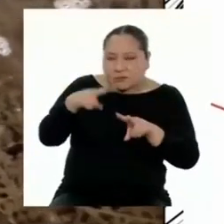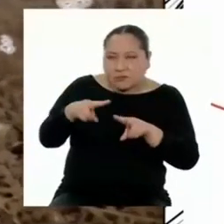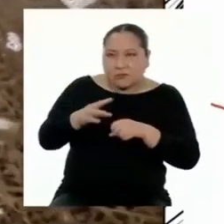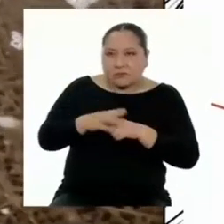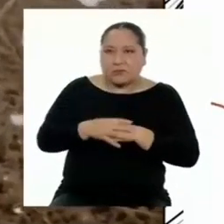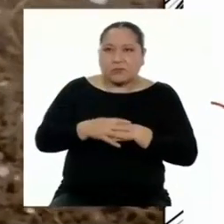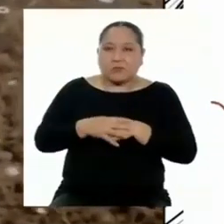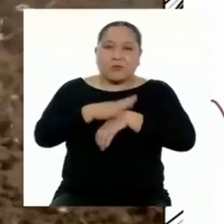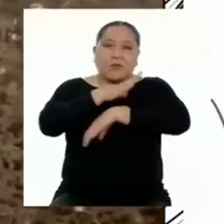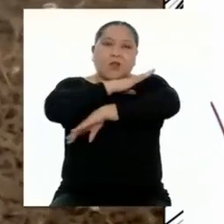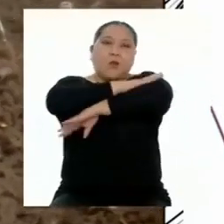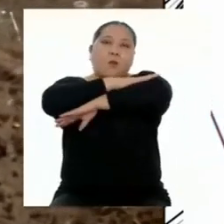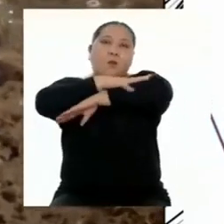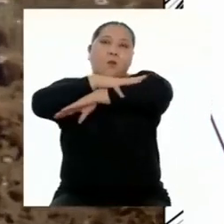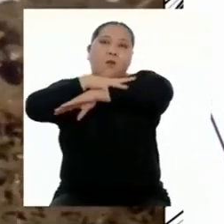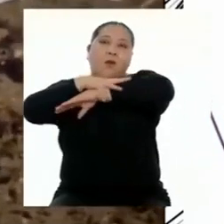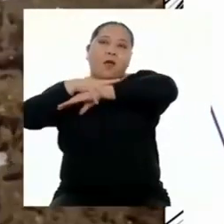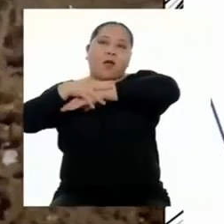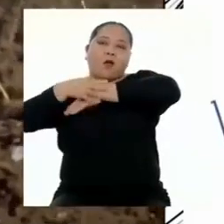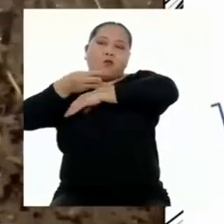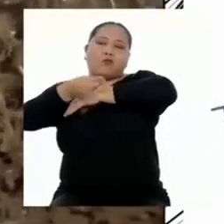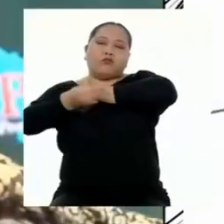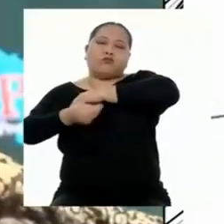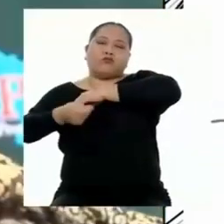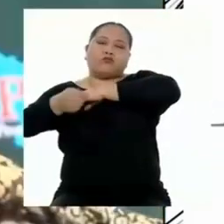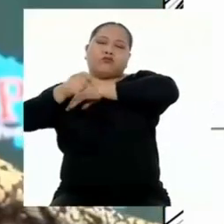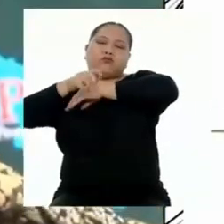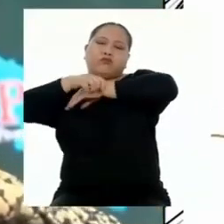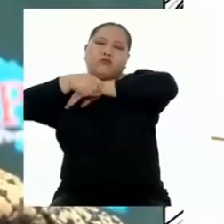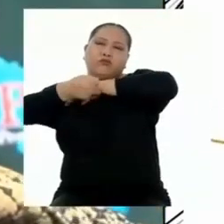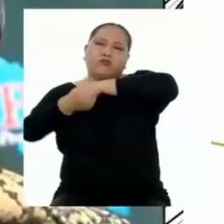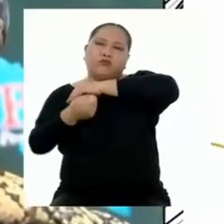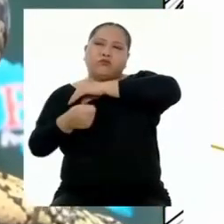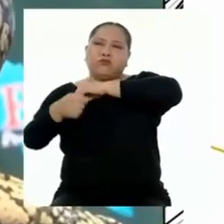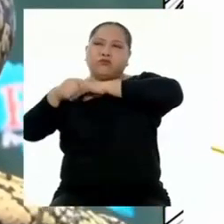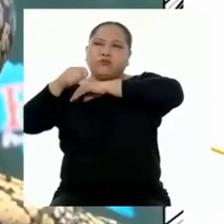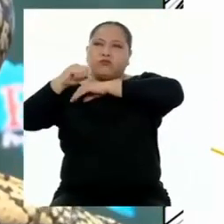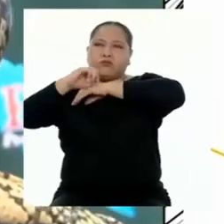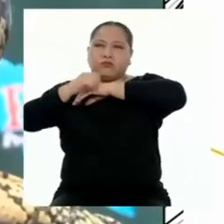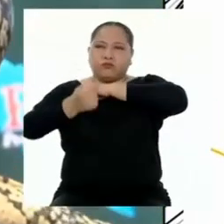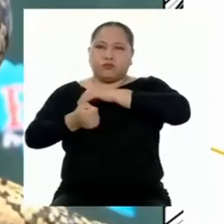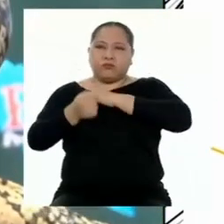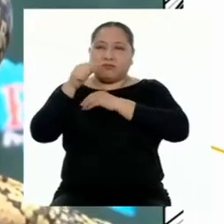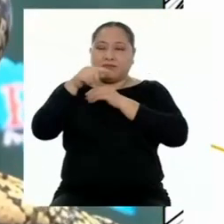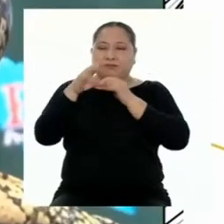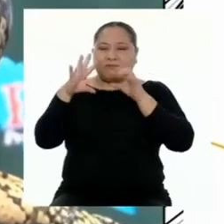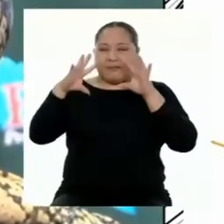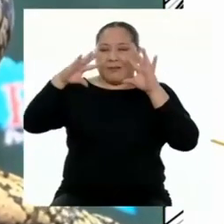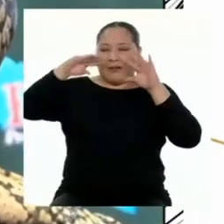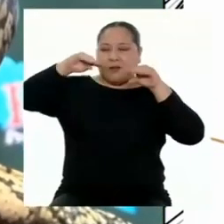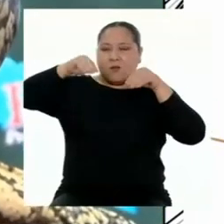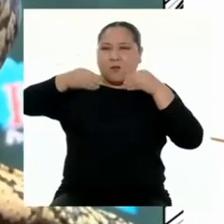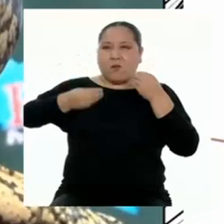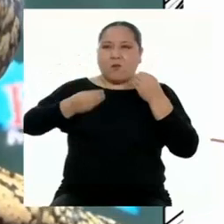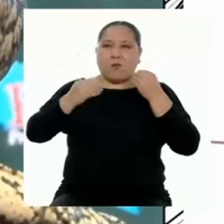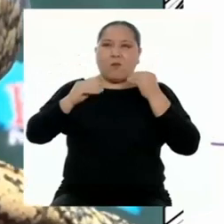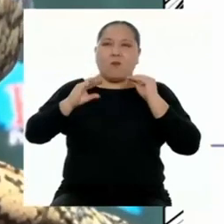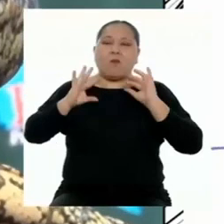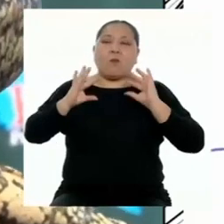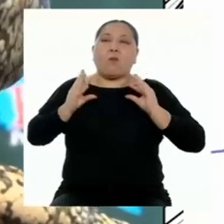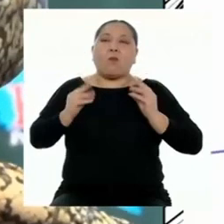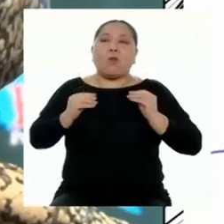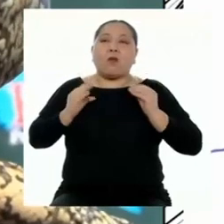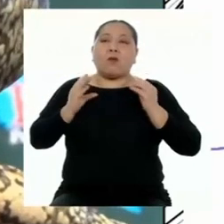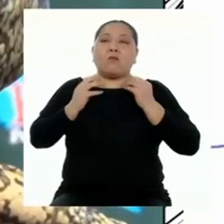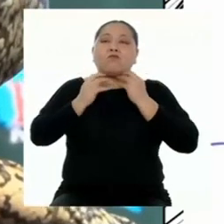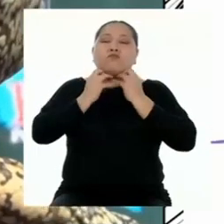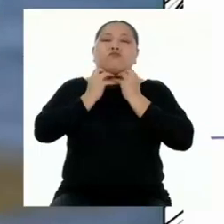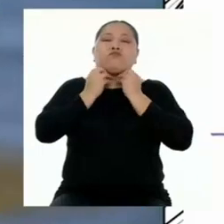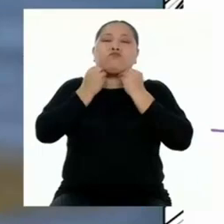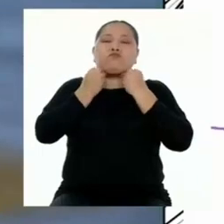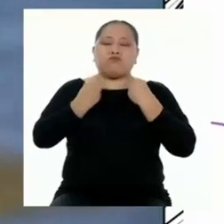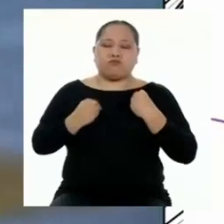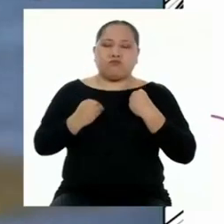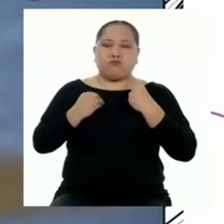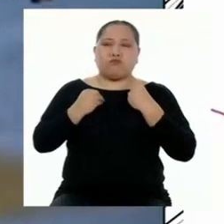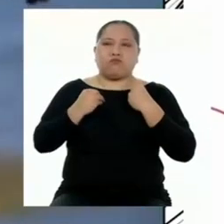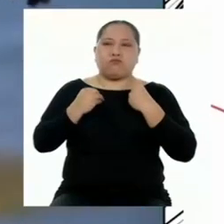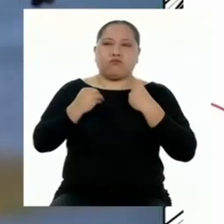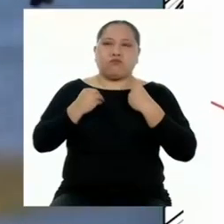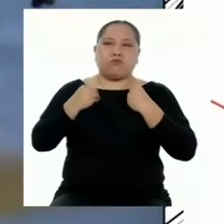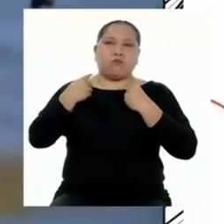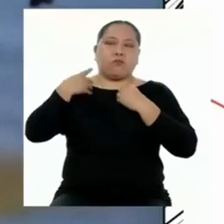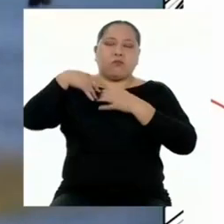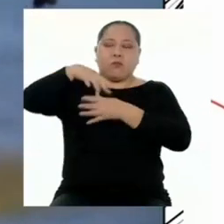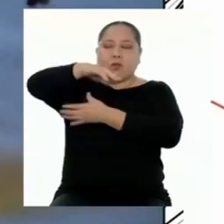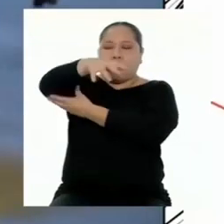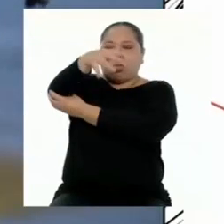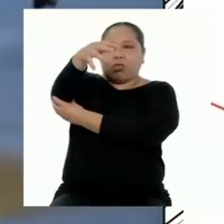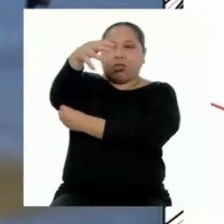rana es su piel holgada y suave, pues esta forma pliegues en su cuerpo que cuelgan de su cuello y